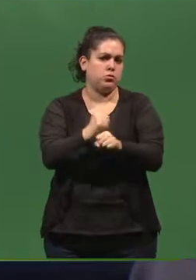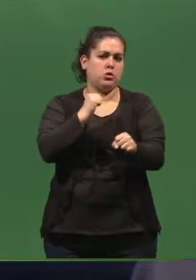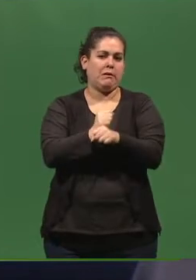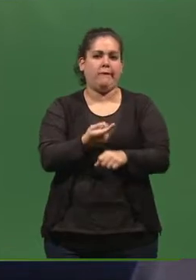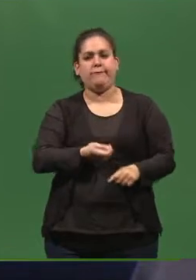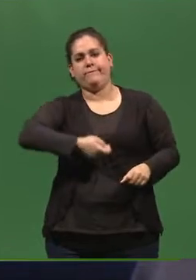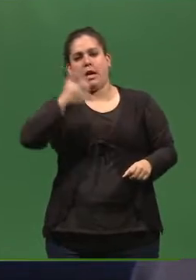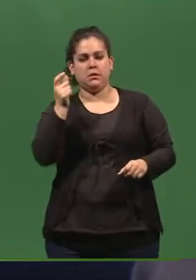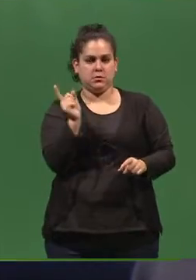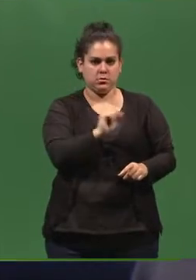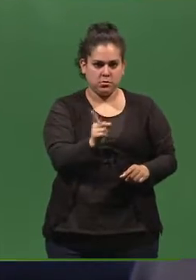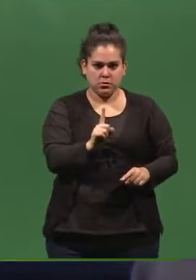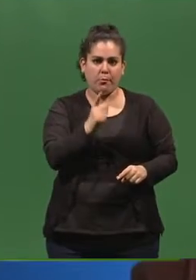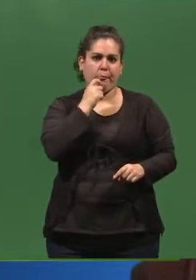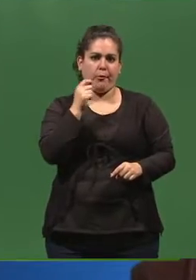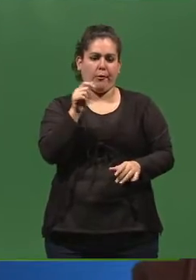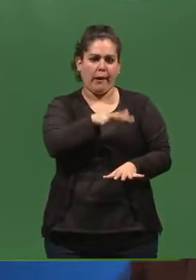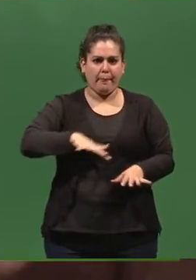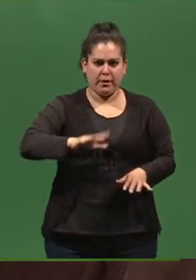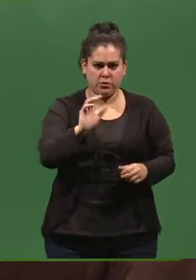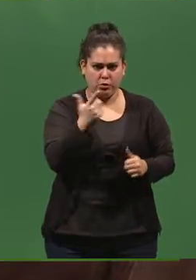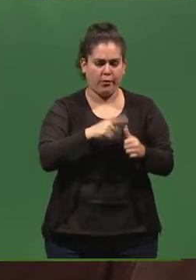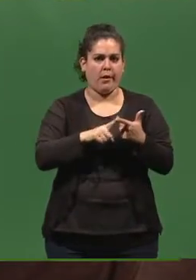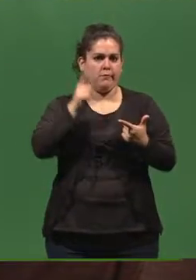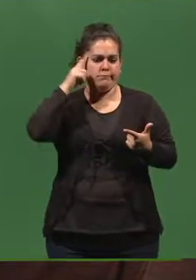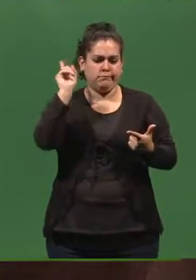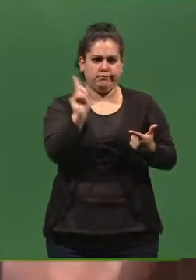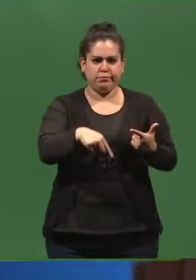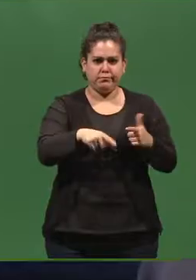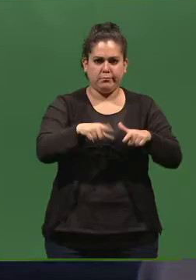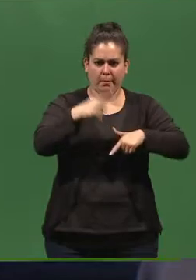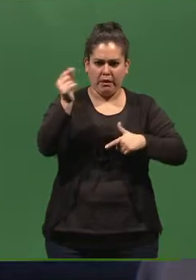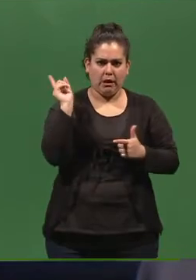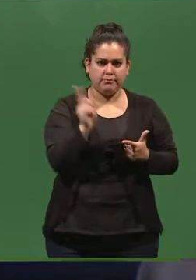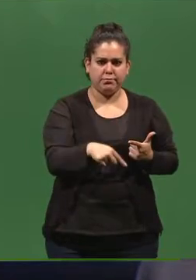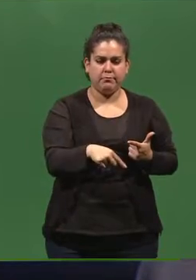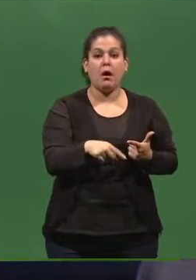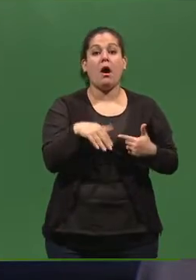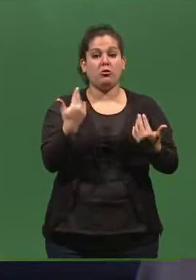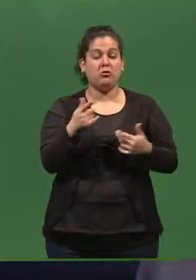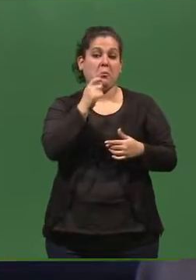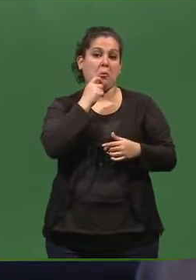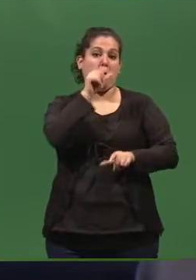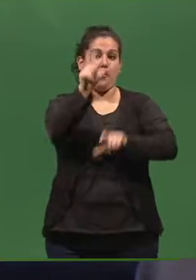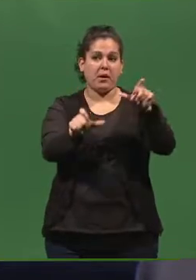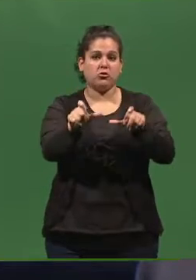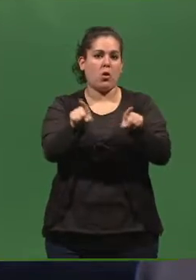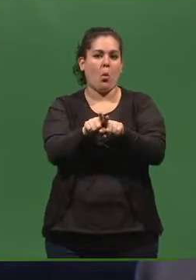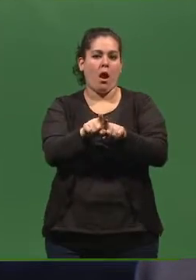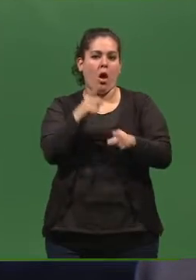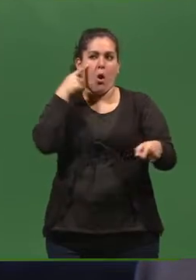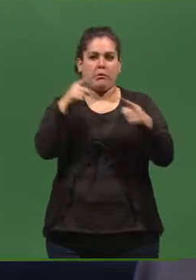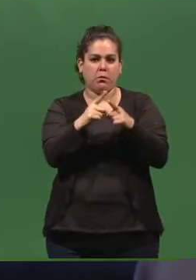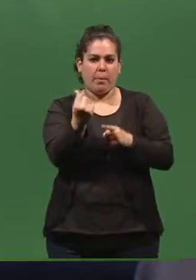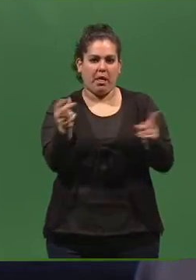es fácilmente de hacer, ya sea porque no tiene espacio, porque no tiene los conocimientos o porque la zona no la acompaña. Entonces, de esta manera, asociándose sin fines